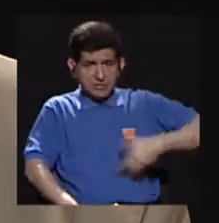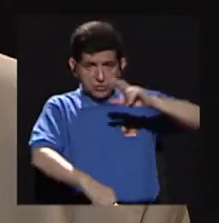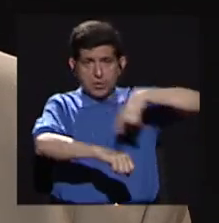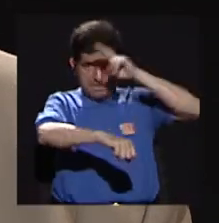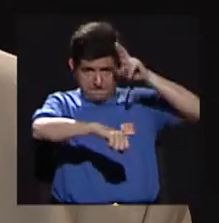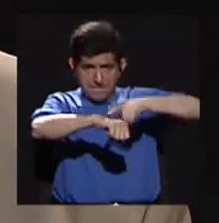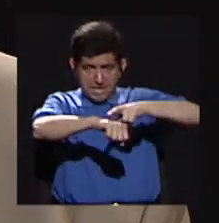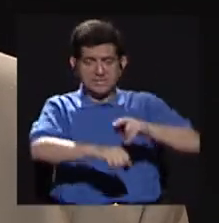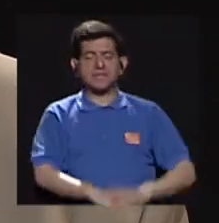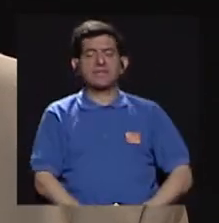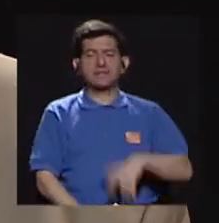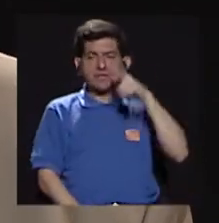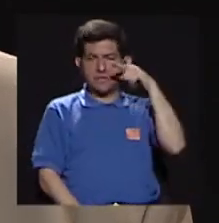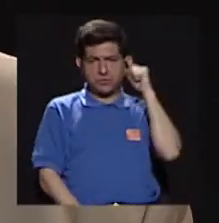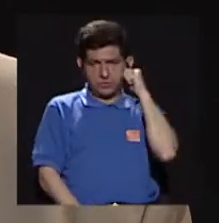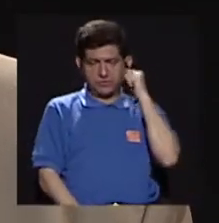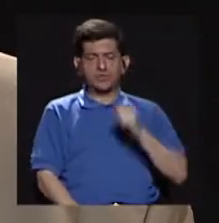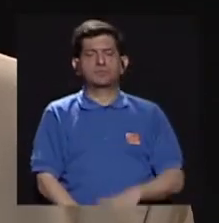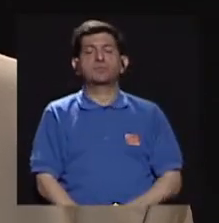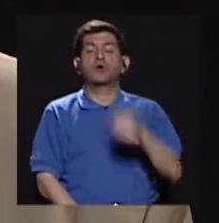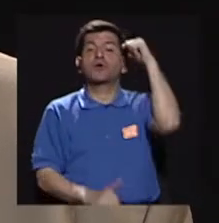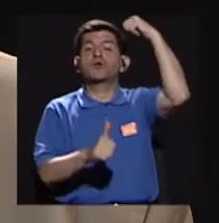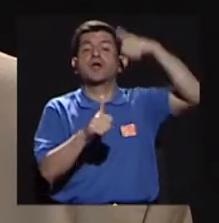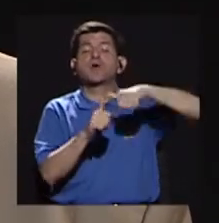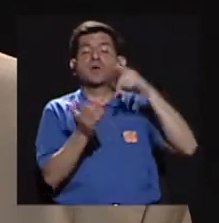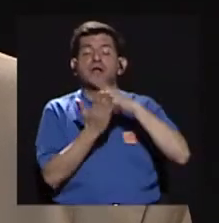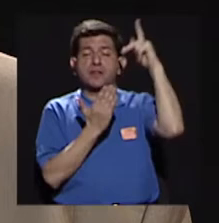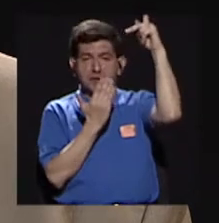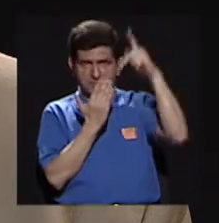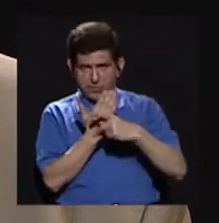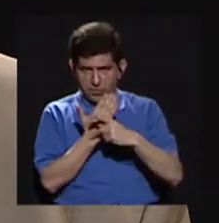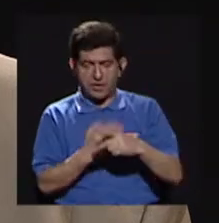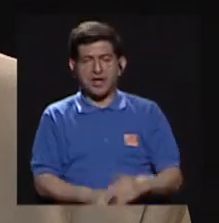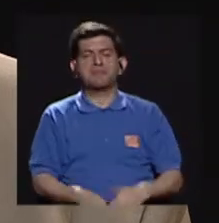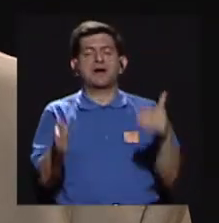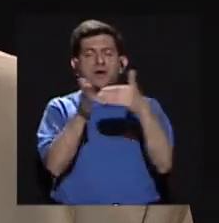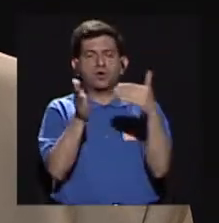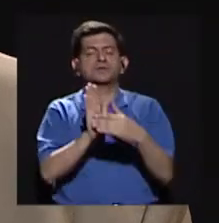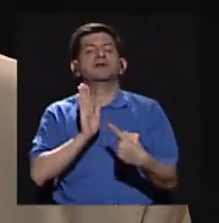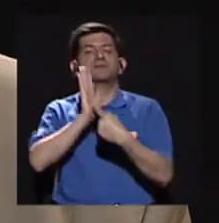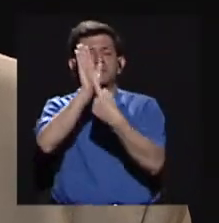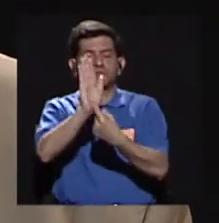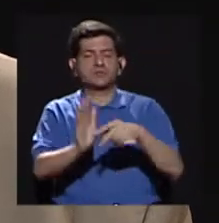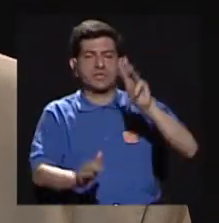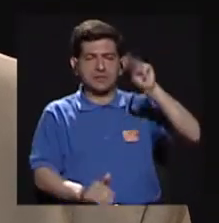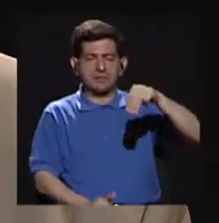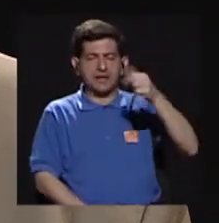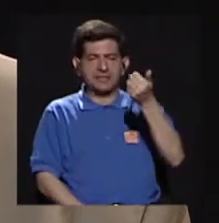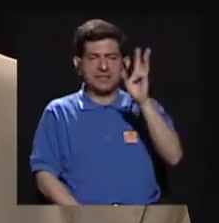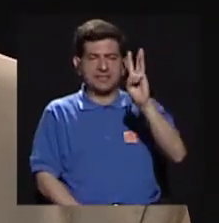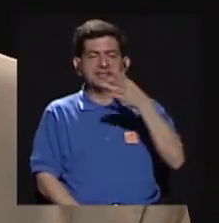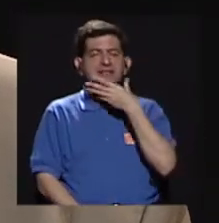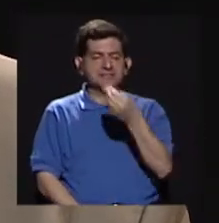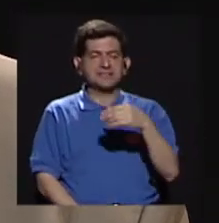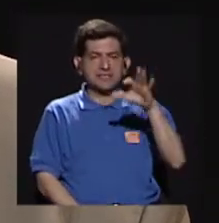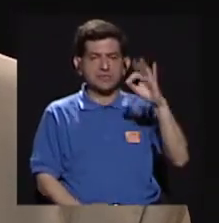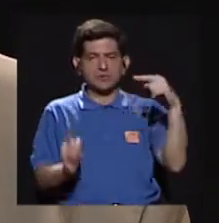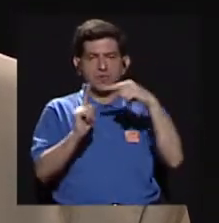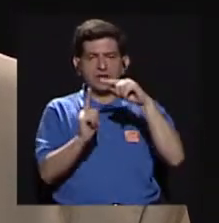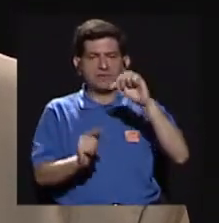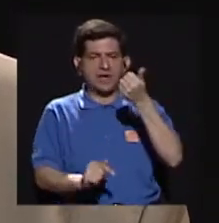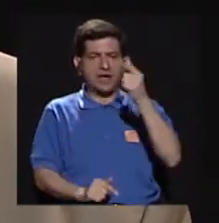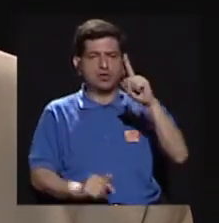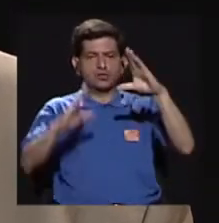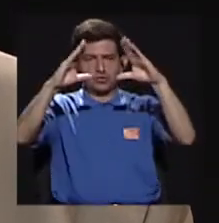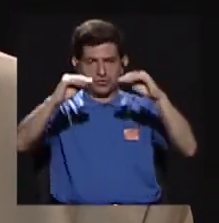república don luis guillermo solís les recuerdo que este programa va a ser repetido el martes 16 de diciembre de 9 a 11 de